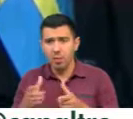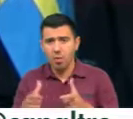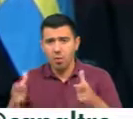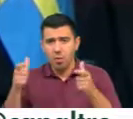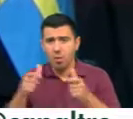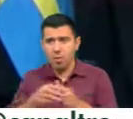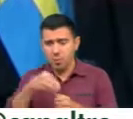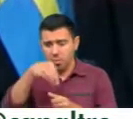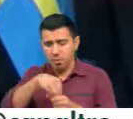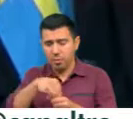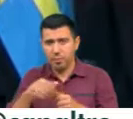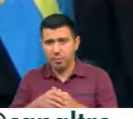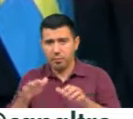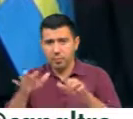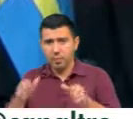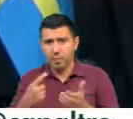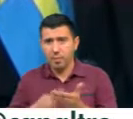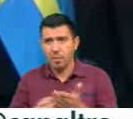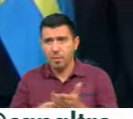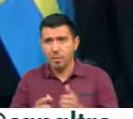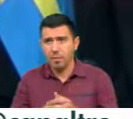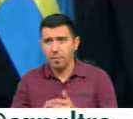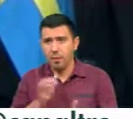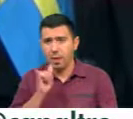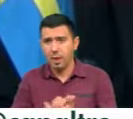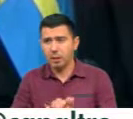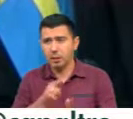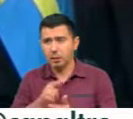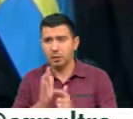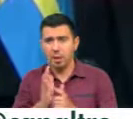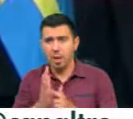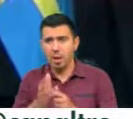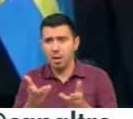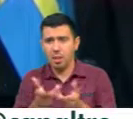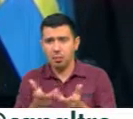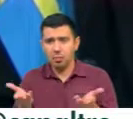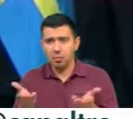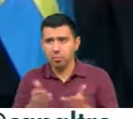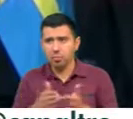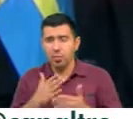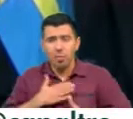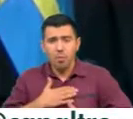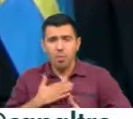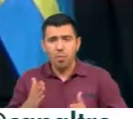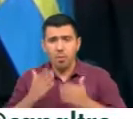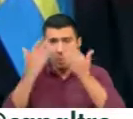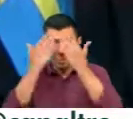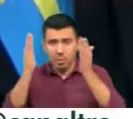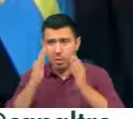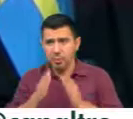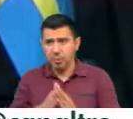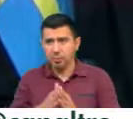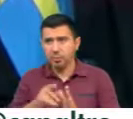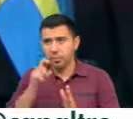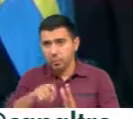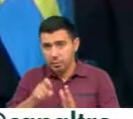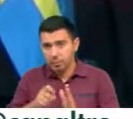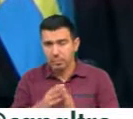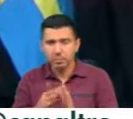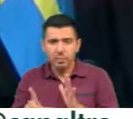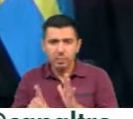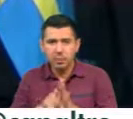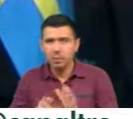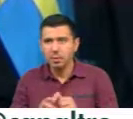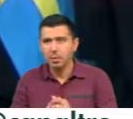interior del parlamento digamos que ese es el escenario electoral de en cualquier democracia porque se requieren leyes